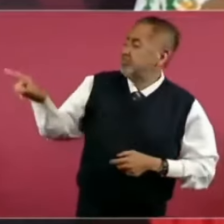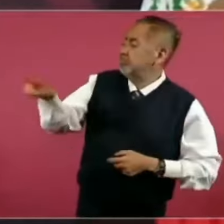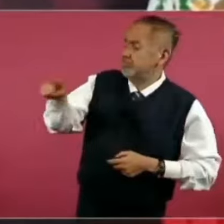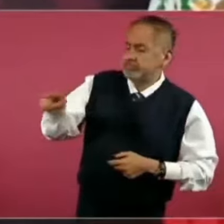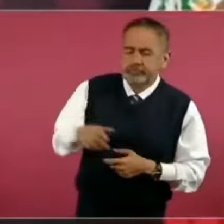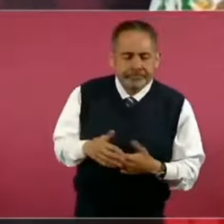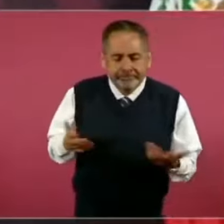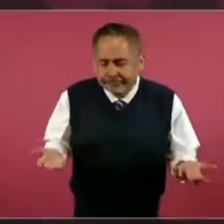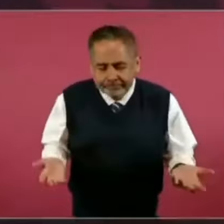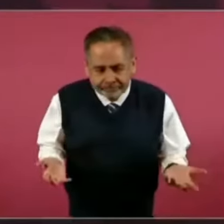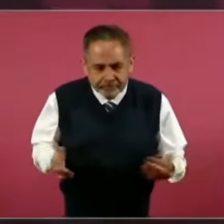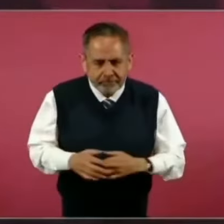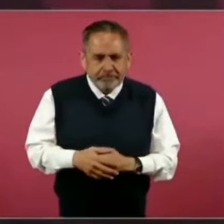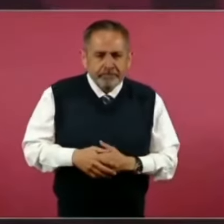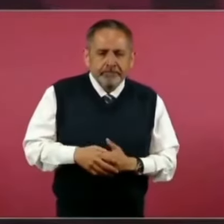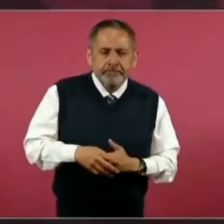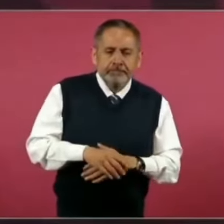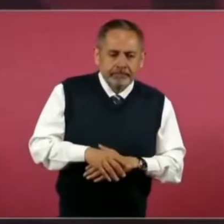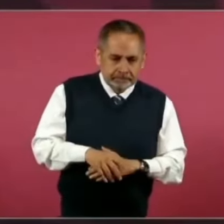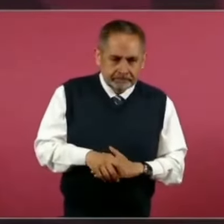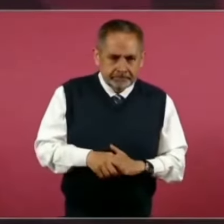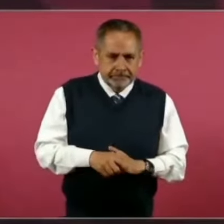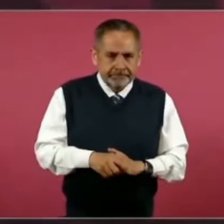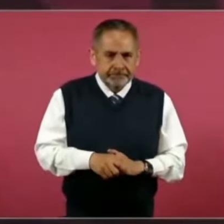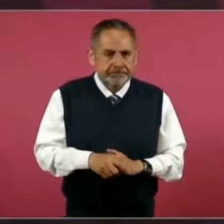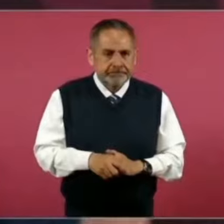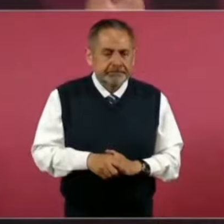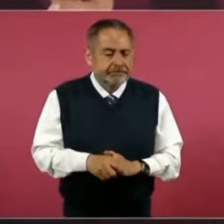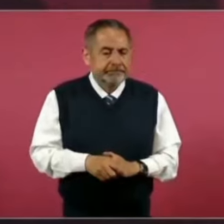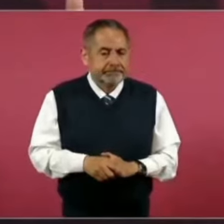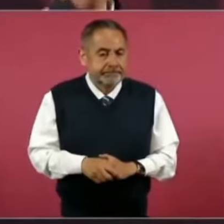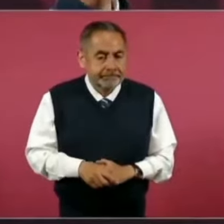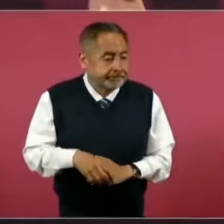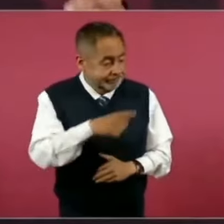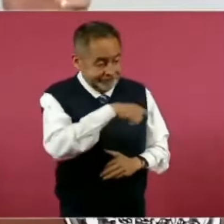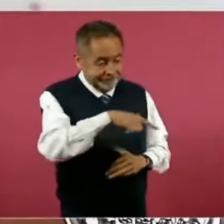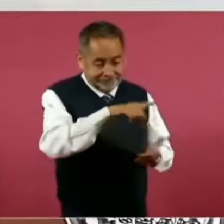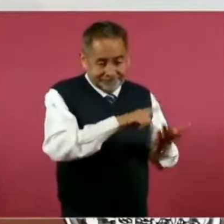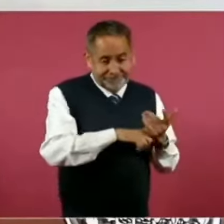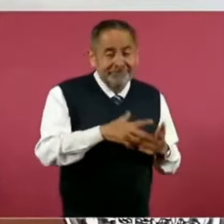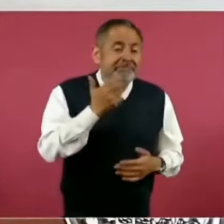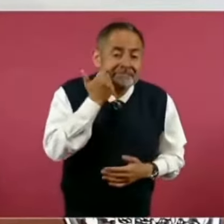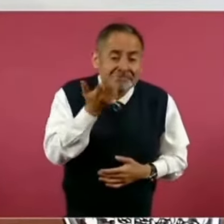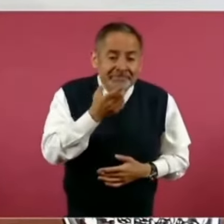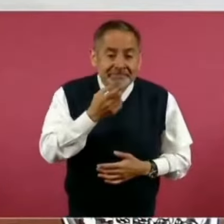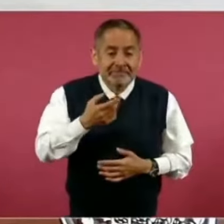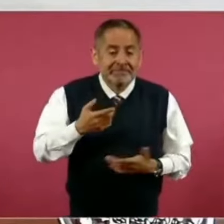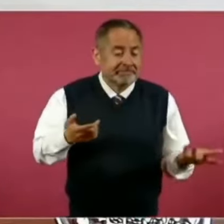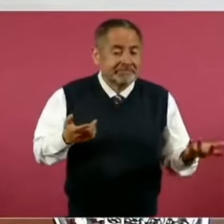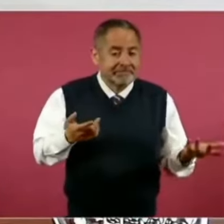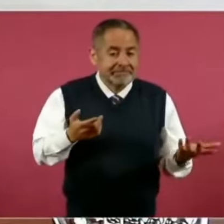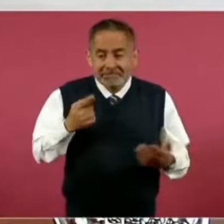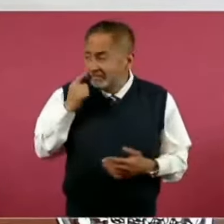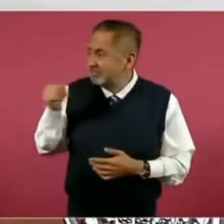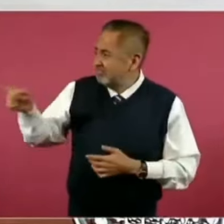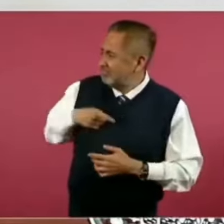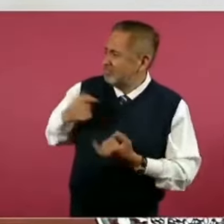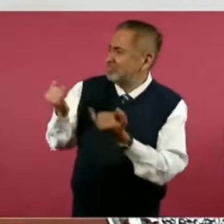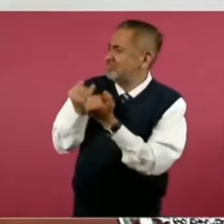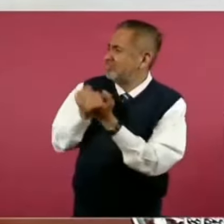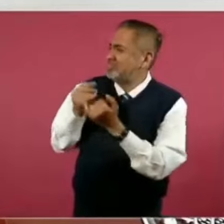Quisieran decir o poder gritar a los 4 vientos que somos